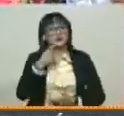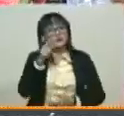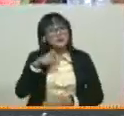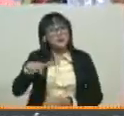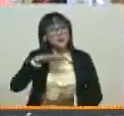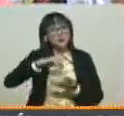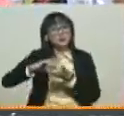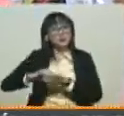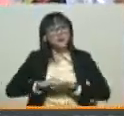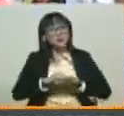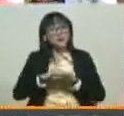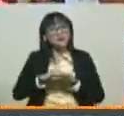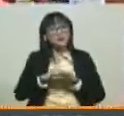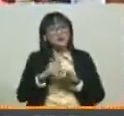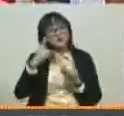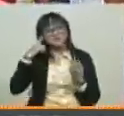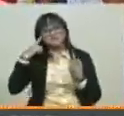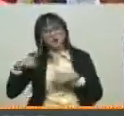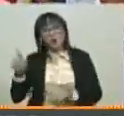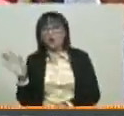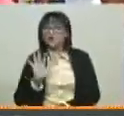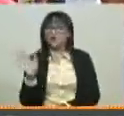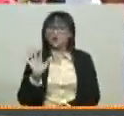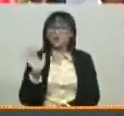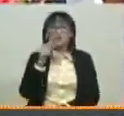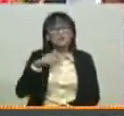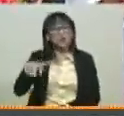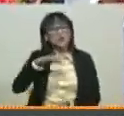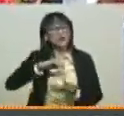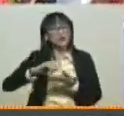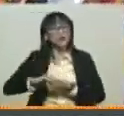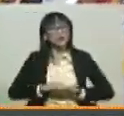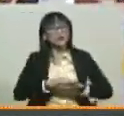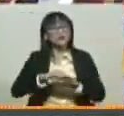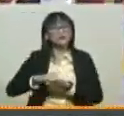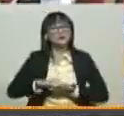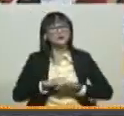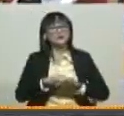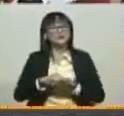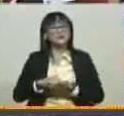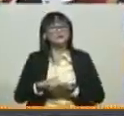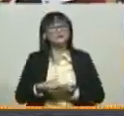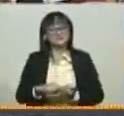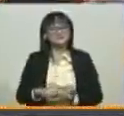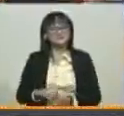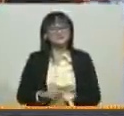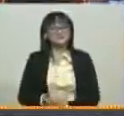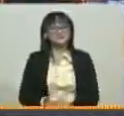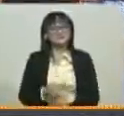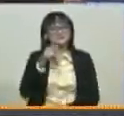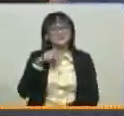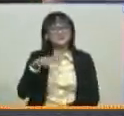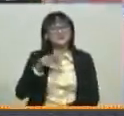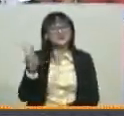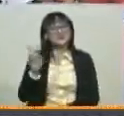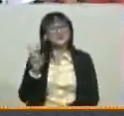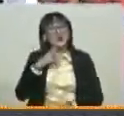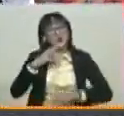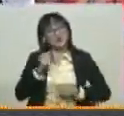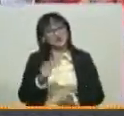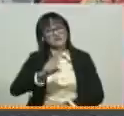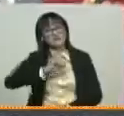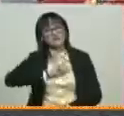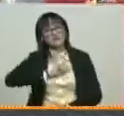de Trujillo, no te voy a fallar, pueblo de Trujillo. No le voy a fallar al pueblo de Venezuela. Confíen en